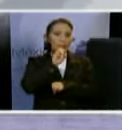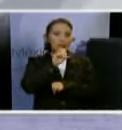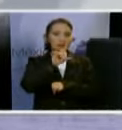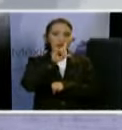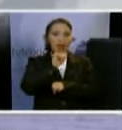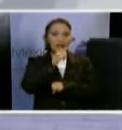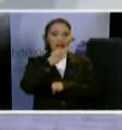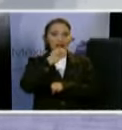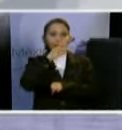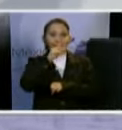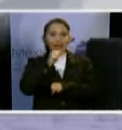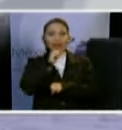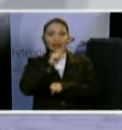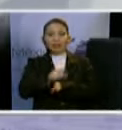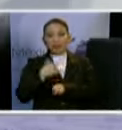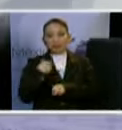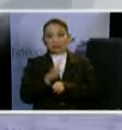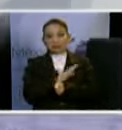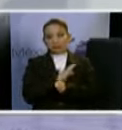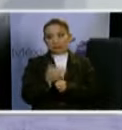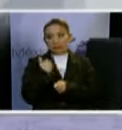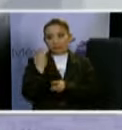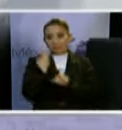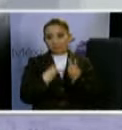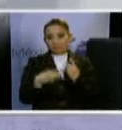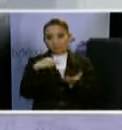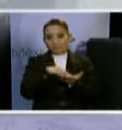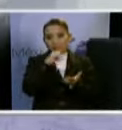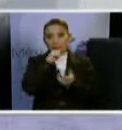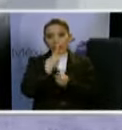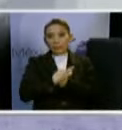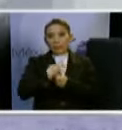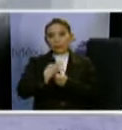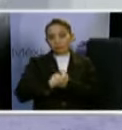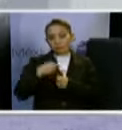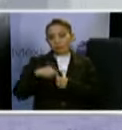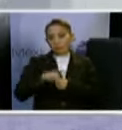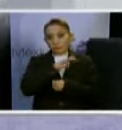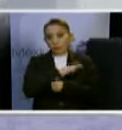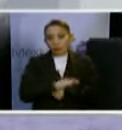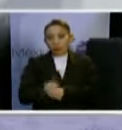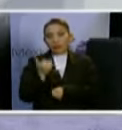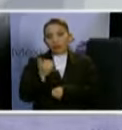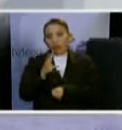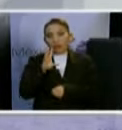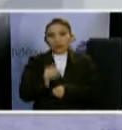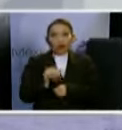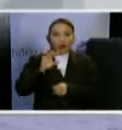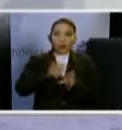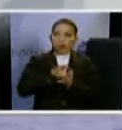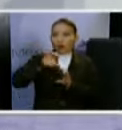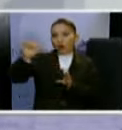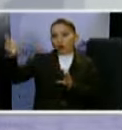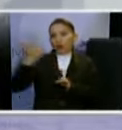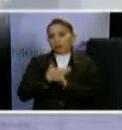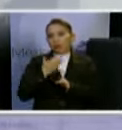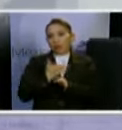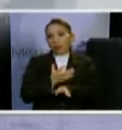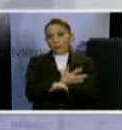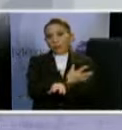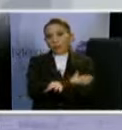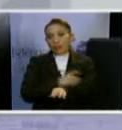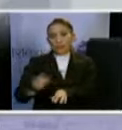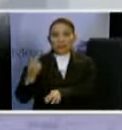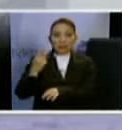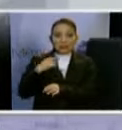Guerra, pero sobre todo no solamente el privilegio de estar aquí, sino gracias a la invitación puedo estar aquí y no como están en Ottawa ahorita mis colegas a